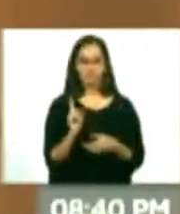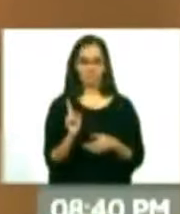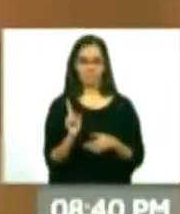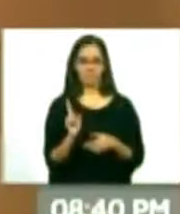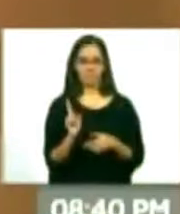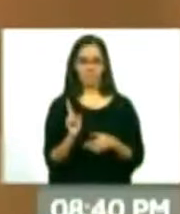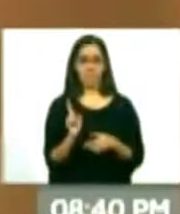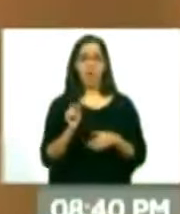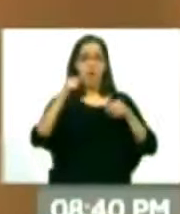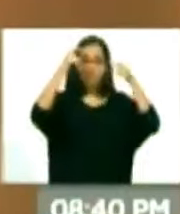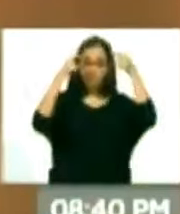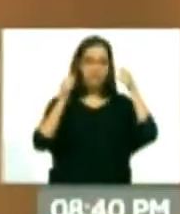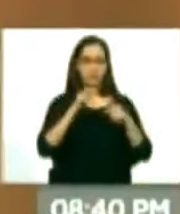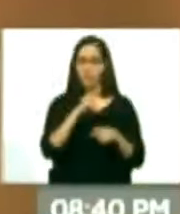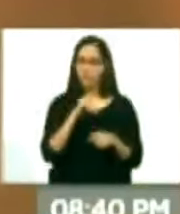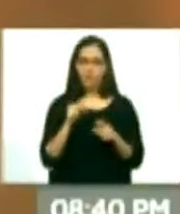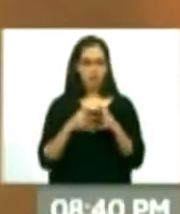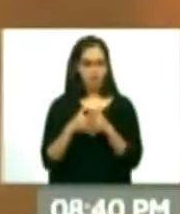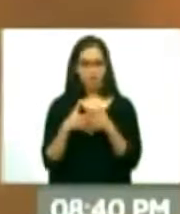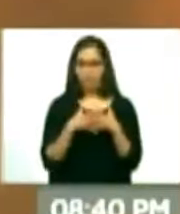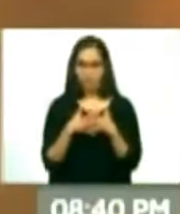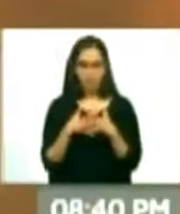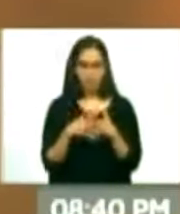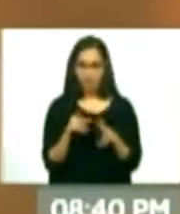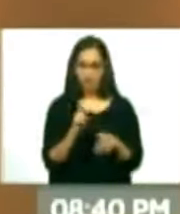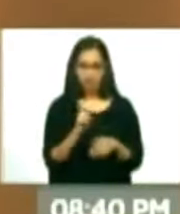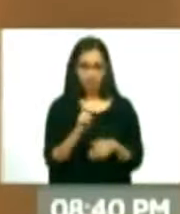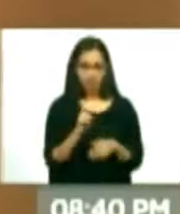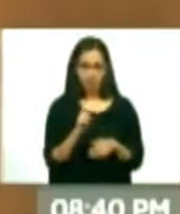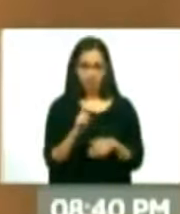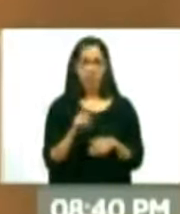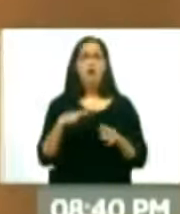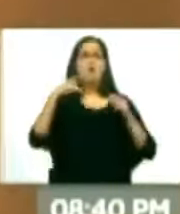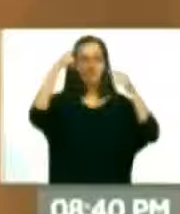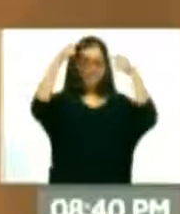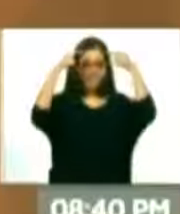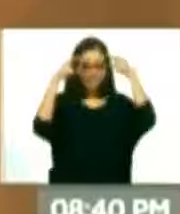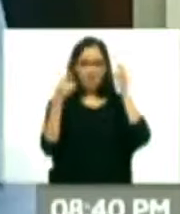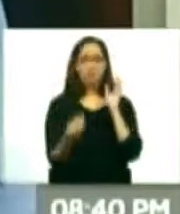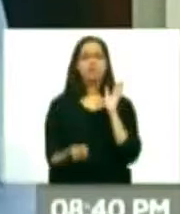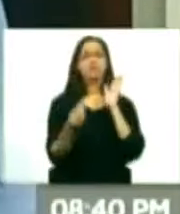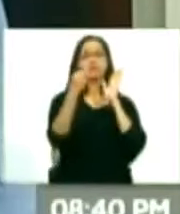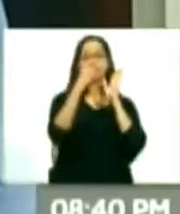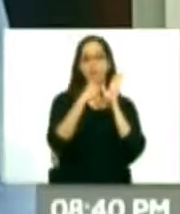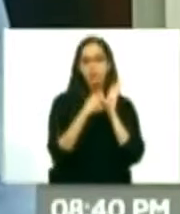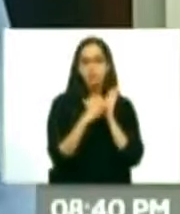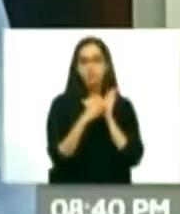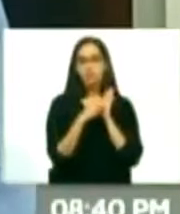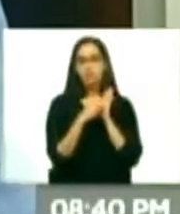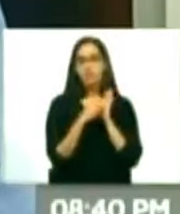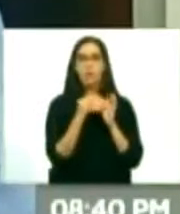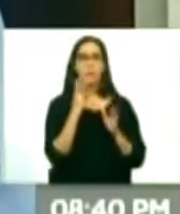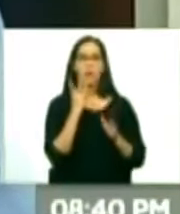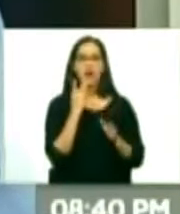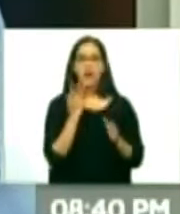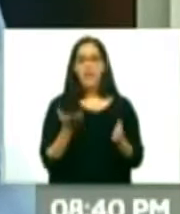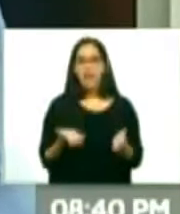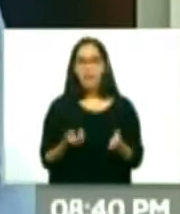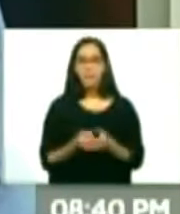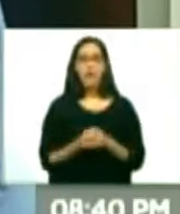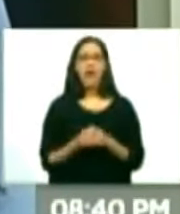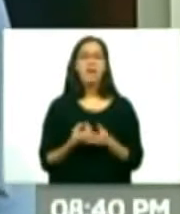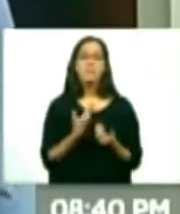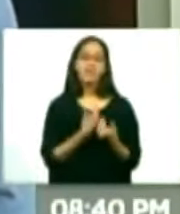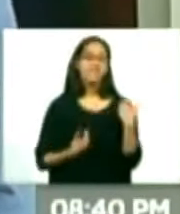Fue Hugo Chávez, no fue Estados Unidos. Fue Hugo Chávez quien lo incluyó. Por ejemplo, a Porquis en Colombia le quieren